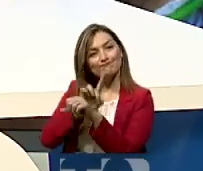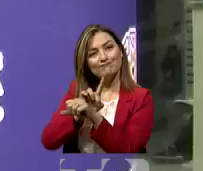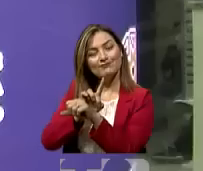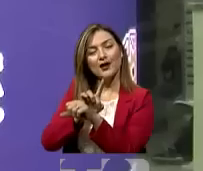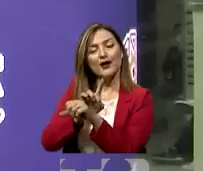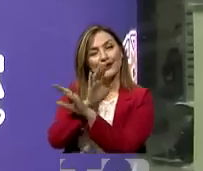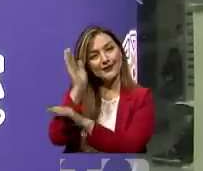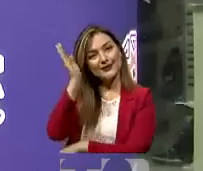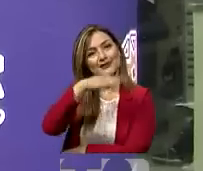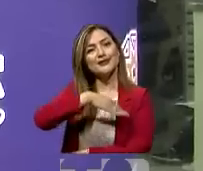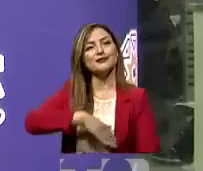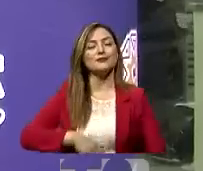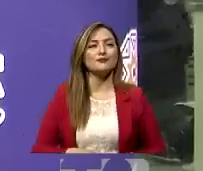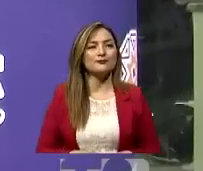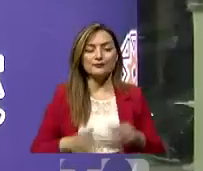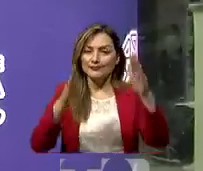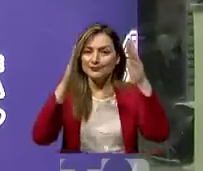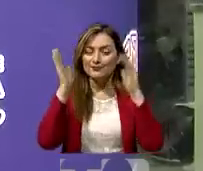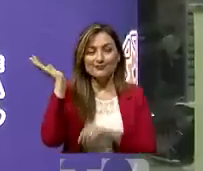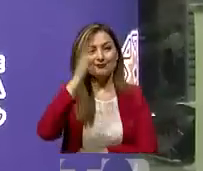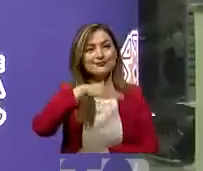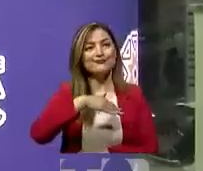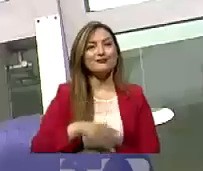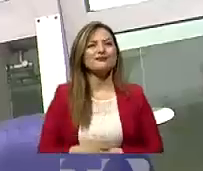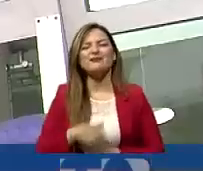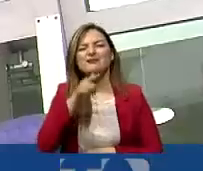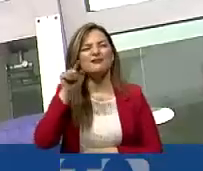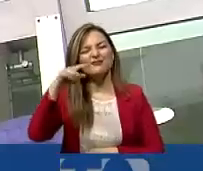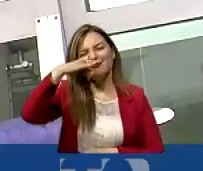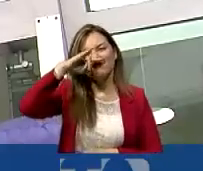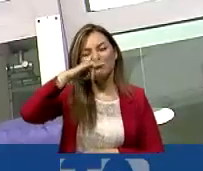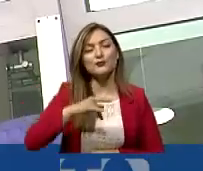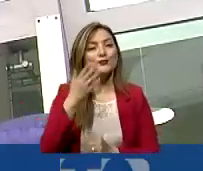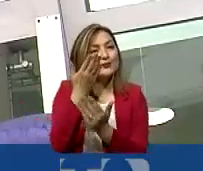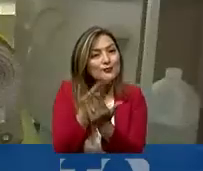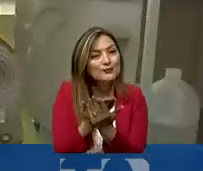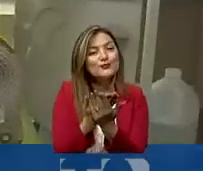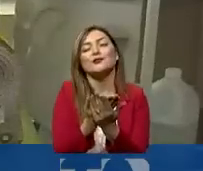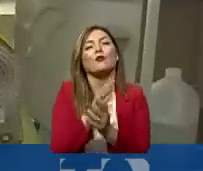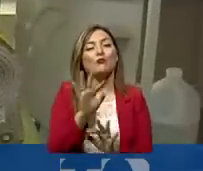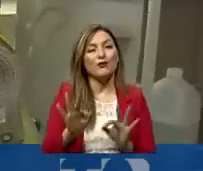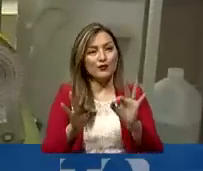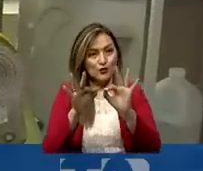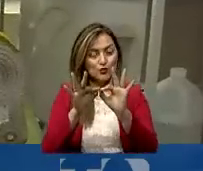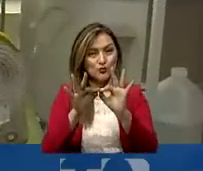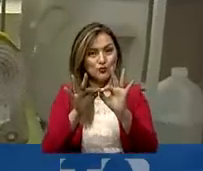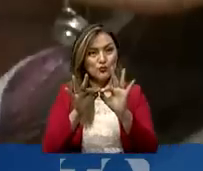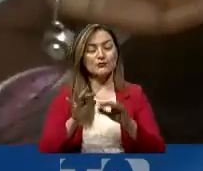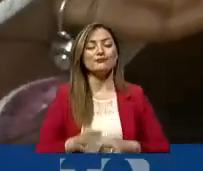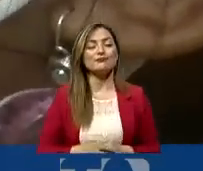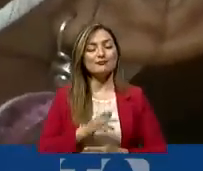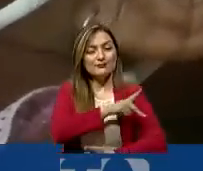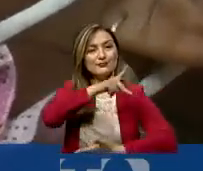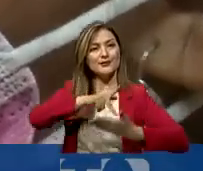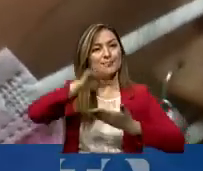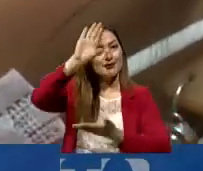costo. Atención médica gratuita para los pequeños es la iniciativa que desarrolla la prefectura de Pichincha a través de los